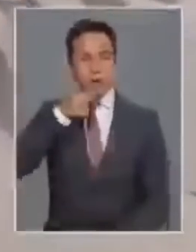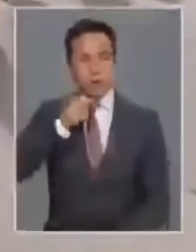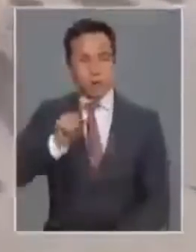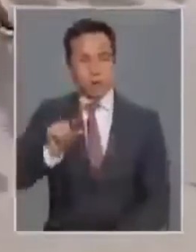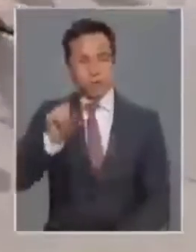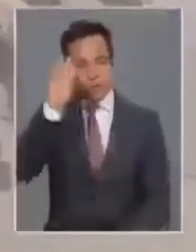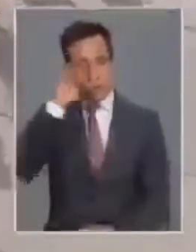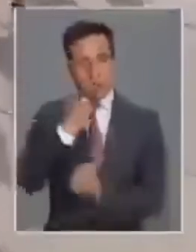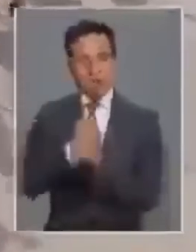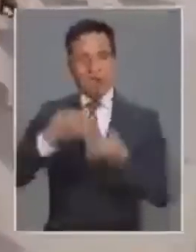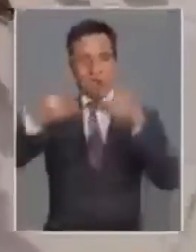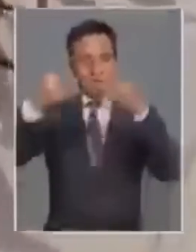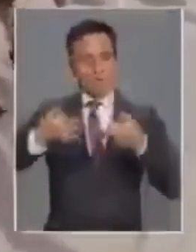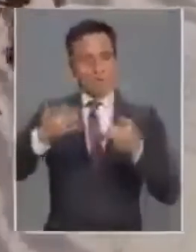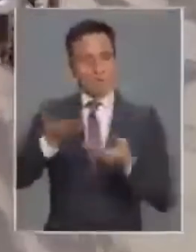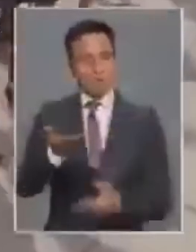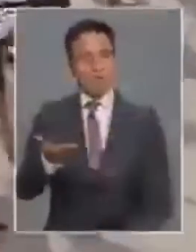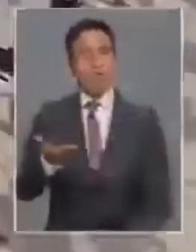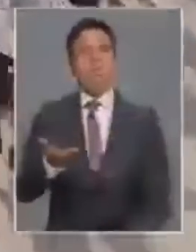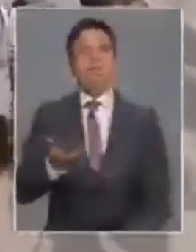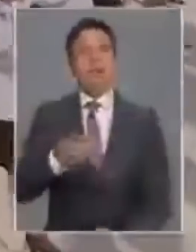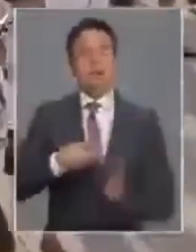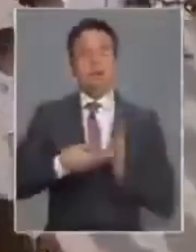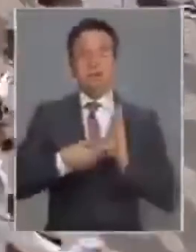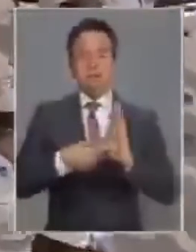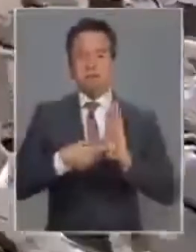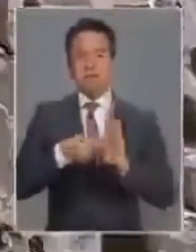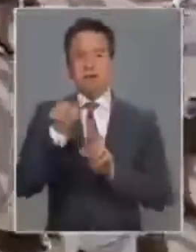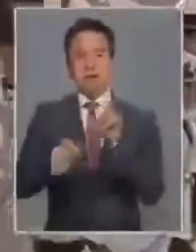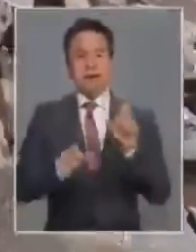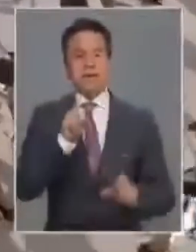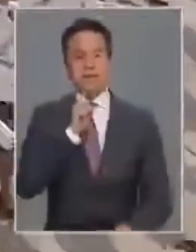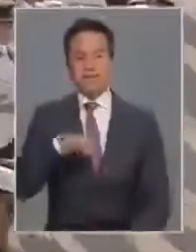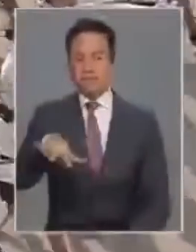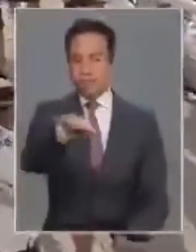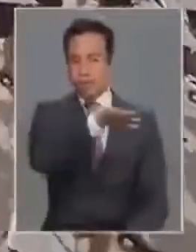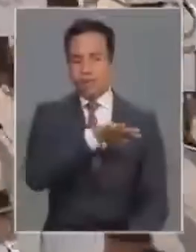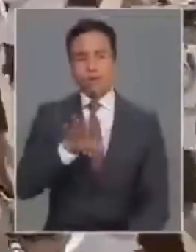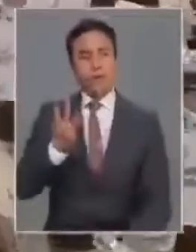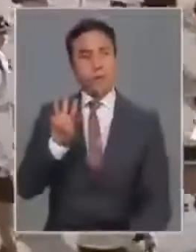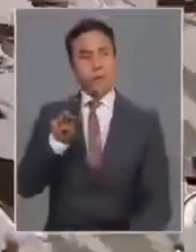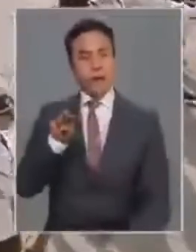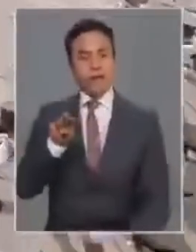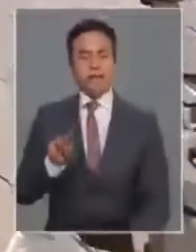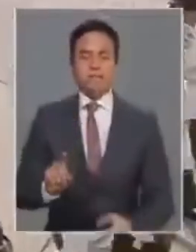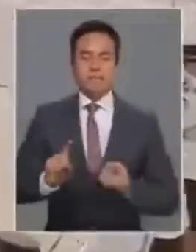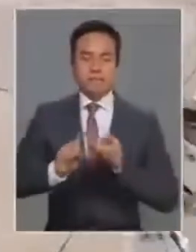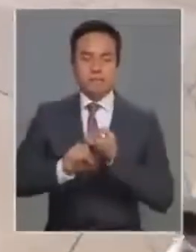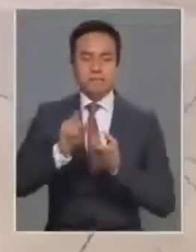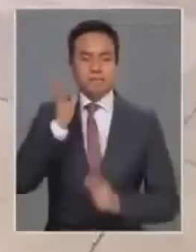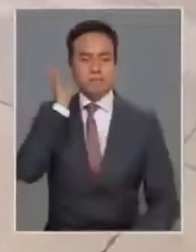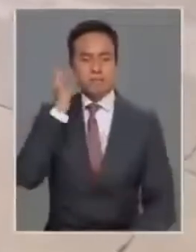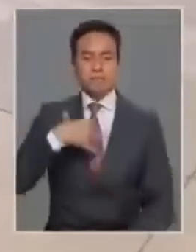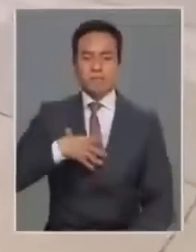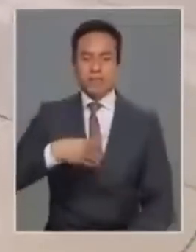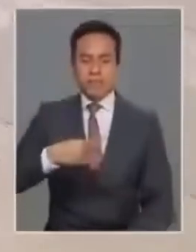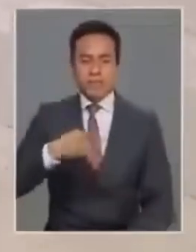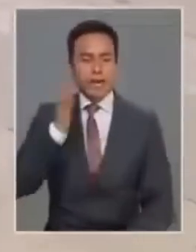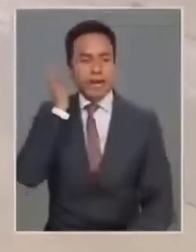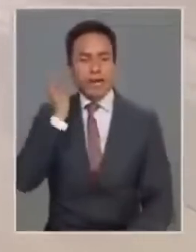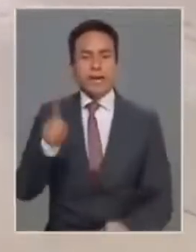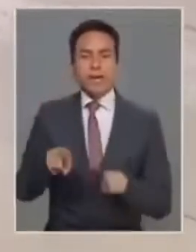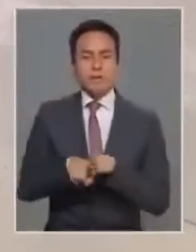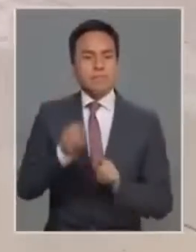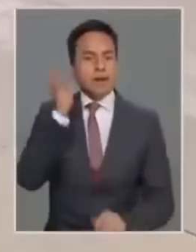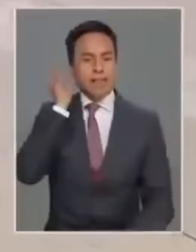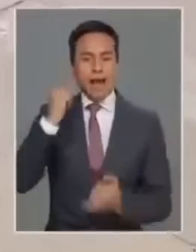esta ocasión sé que no será la excepción. Así que, pues bueno, pueden respondernos eso, por favor. Y ahora sí, si no se han suscrito por primera vez, llegan a nuestro canal y ustedes dicen,